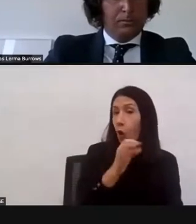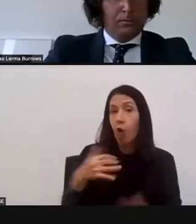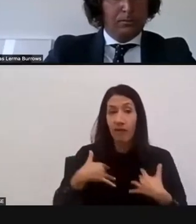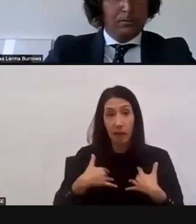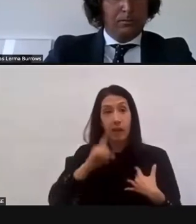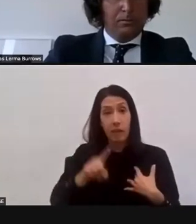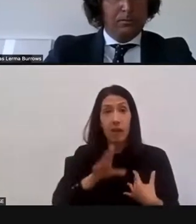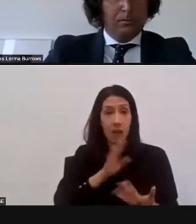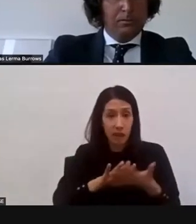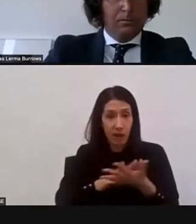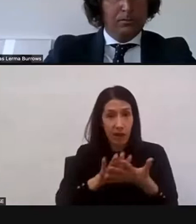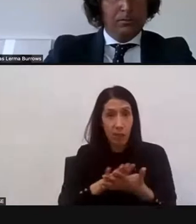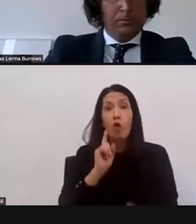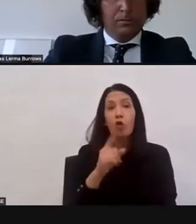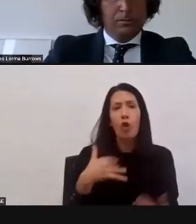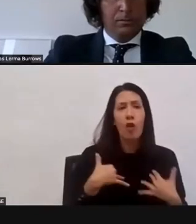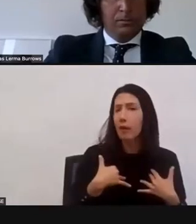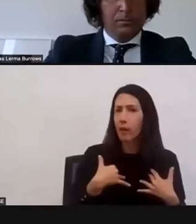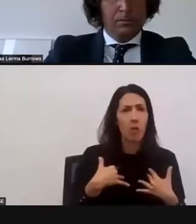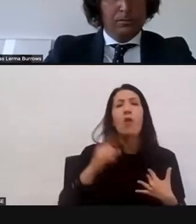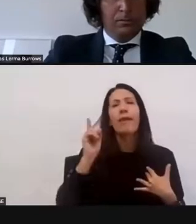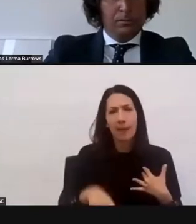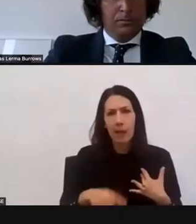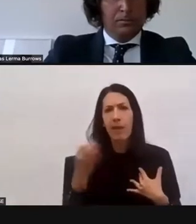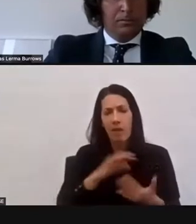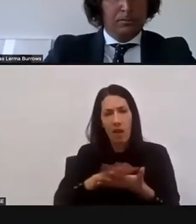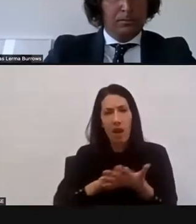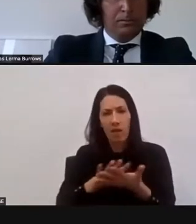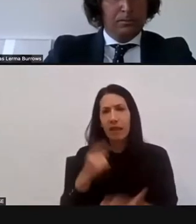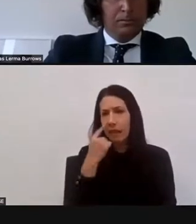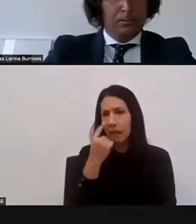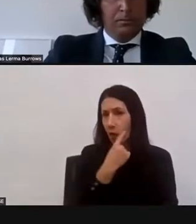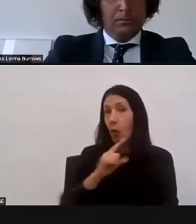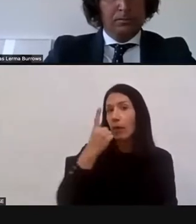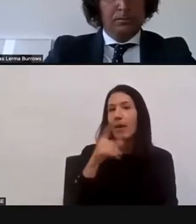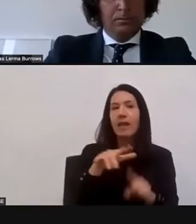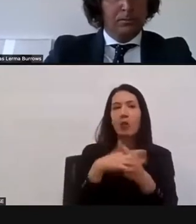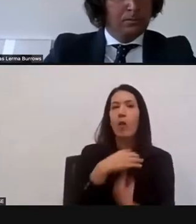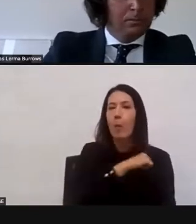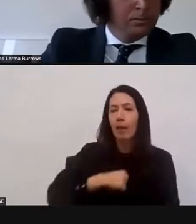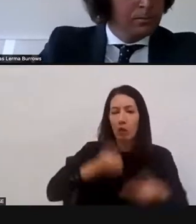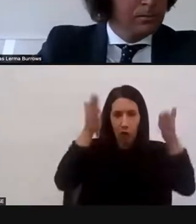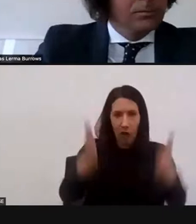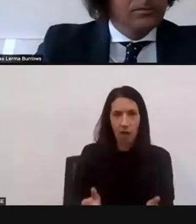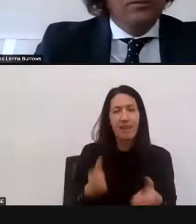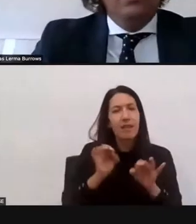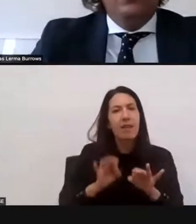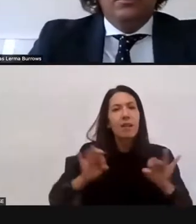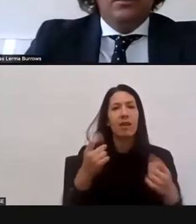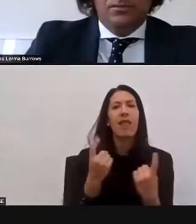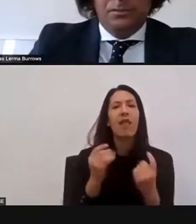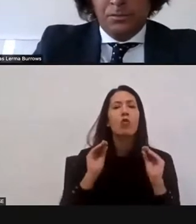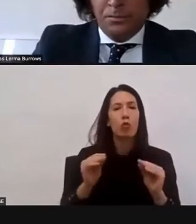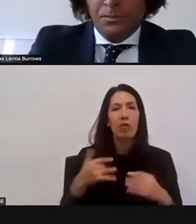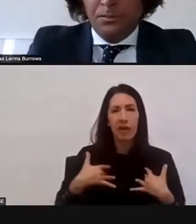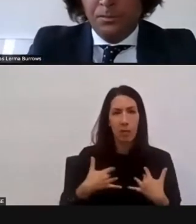comenzar este panel de los delitos de odio. En primer lugar, la situación personal y las especiales necesidades de la víctima, por